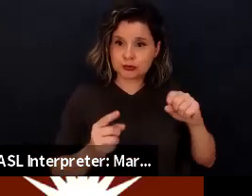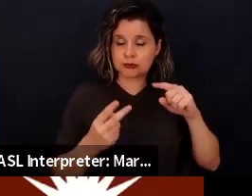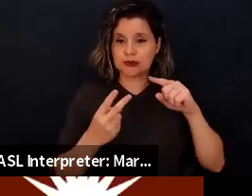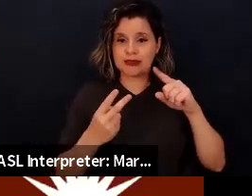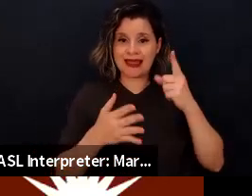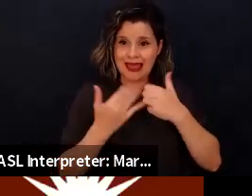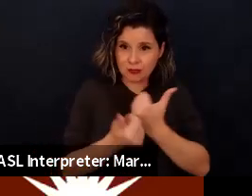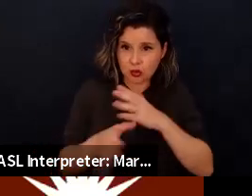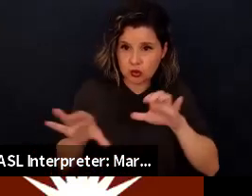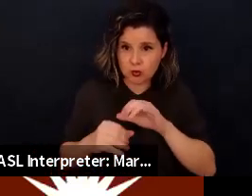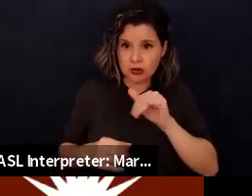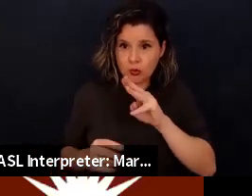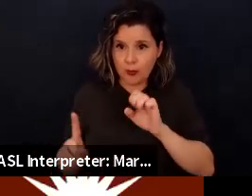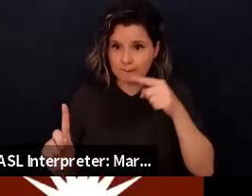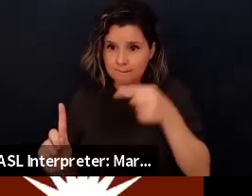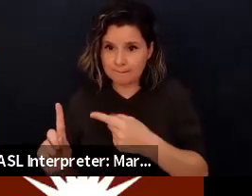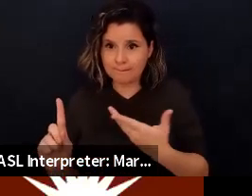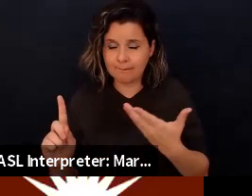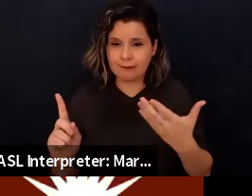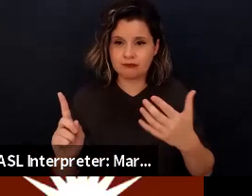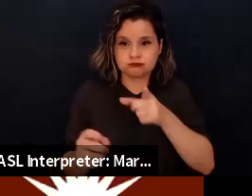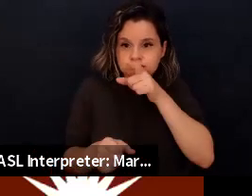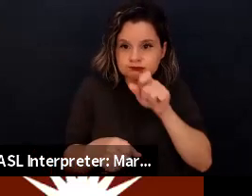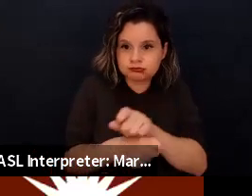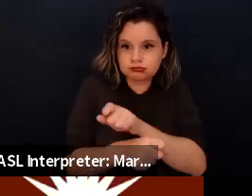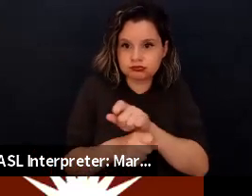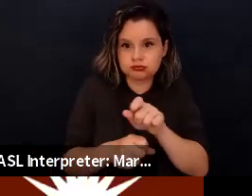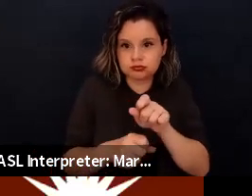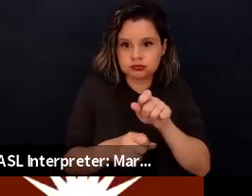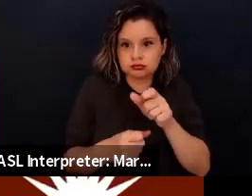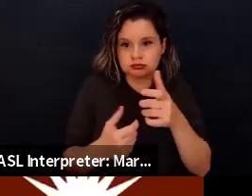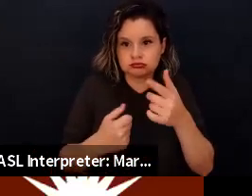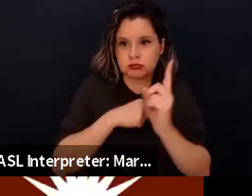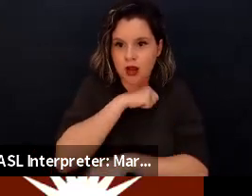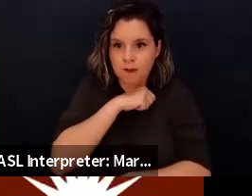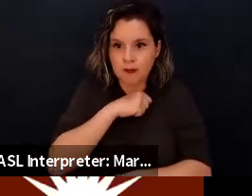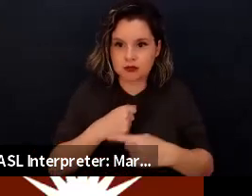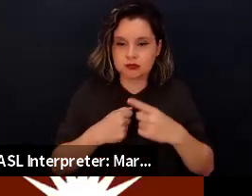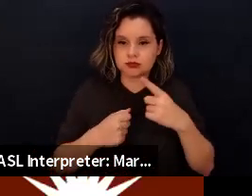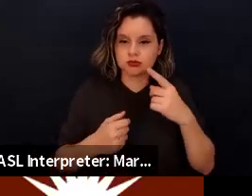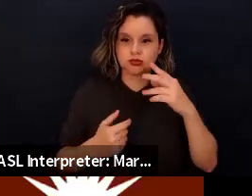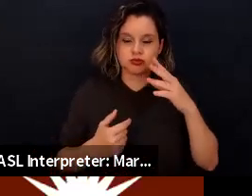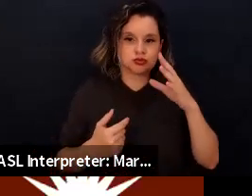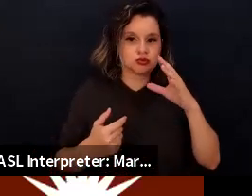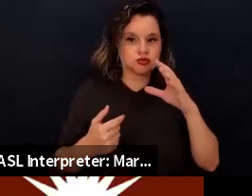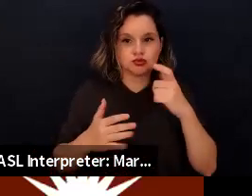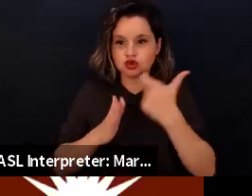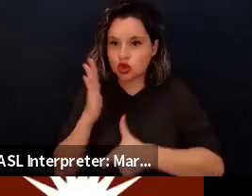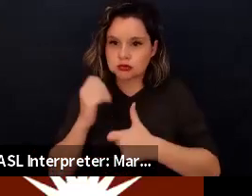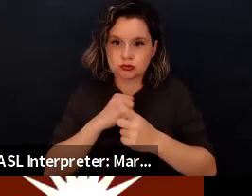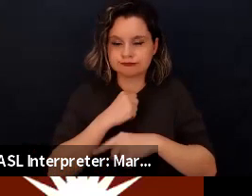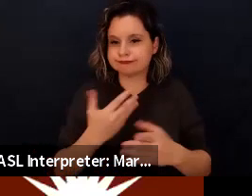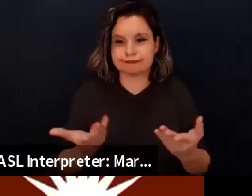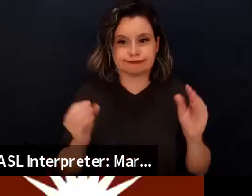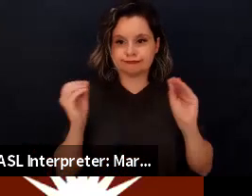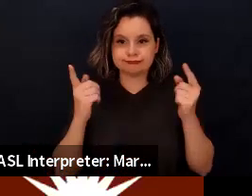este crimen realmente ya sea cumplan con un castigo, tengan cargos criminales. No sucede así. En